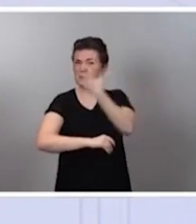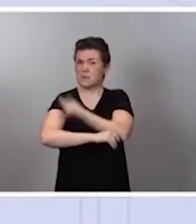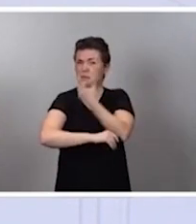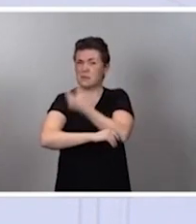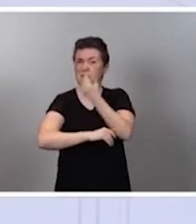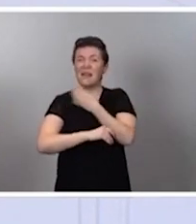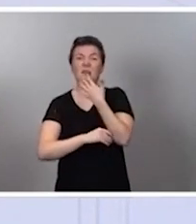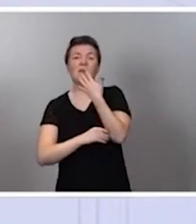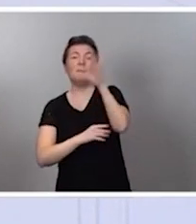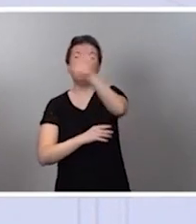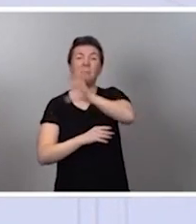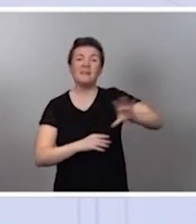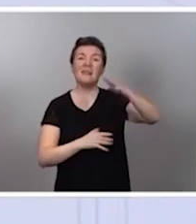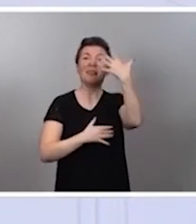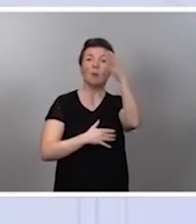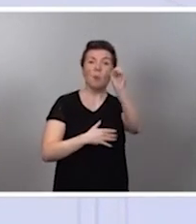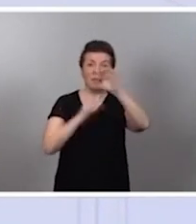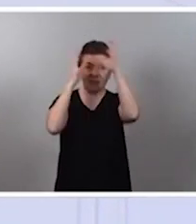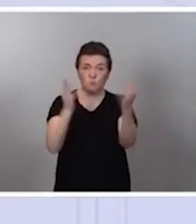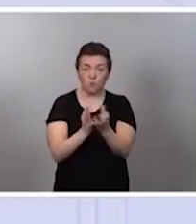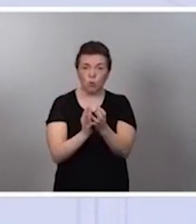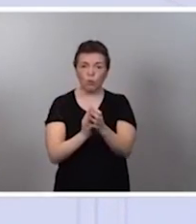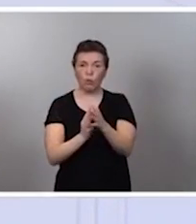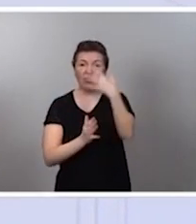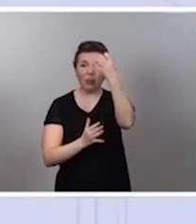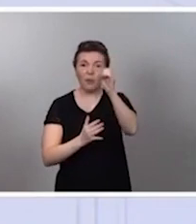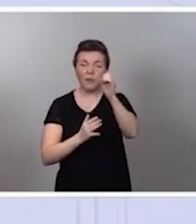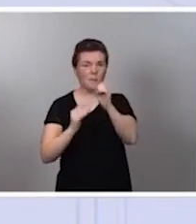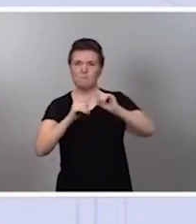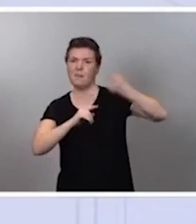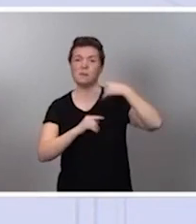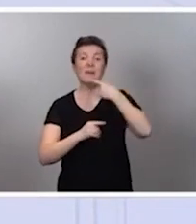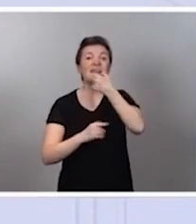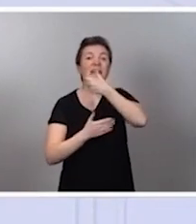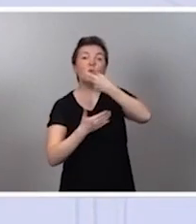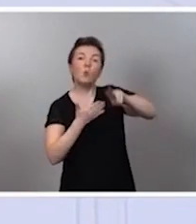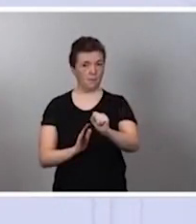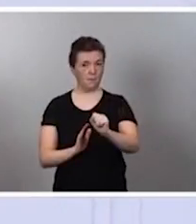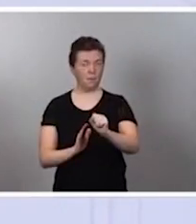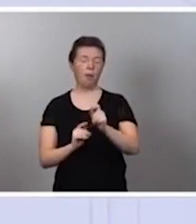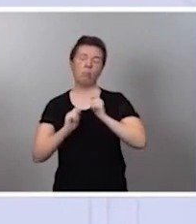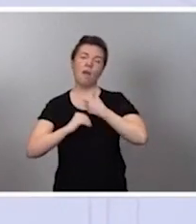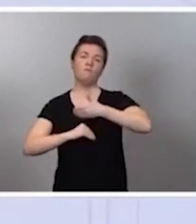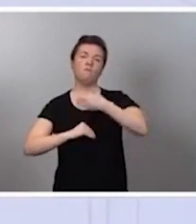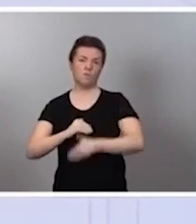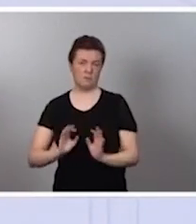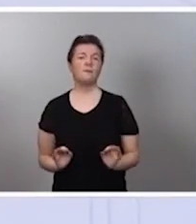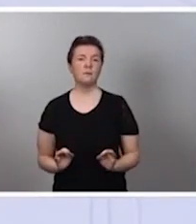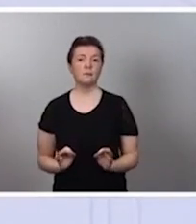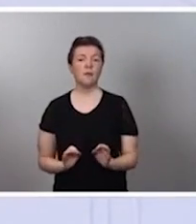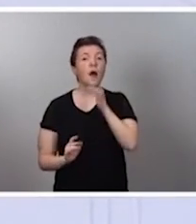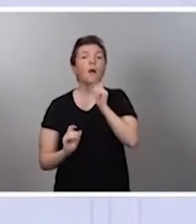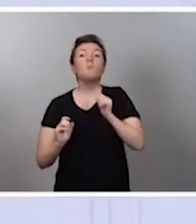más frágil. ¿Por qué? En la mayoría del empleo que se ha creado es temporal, el efecto estacional es muy alto. Y